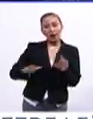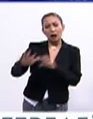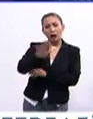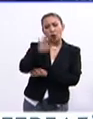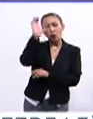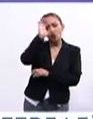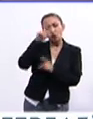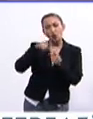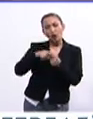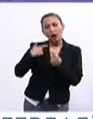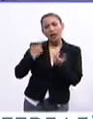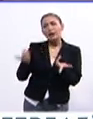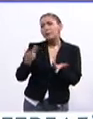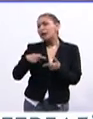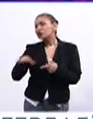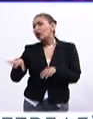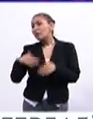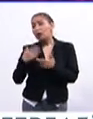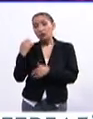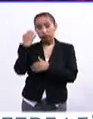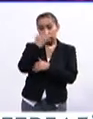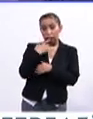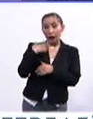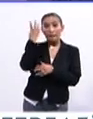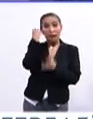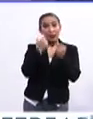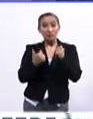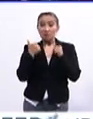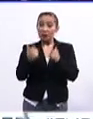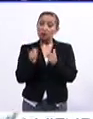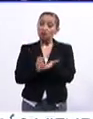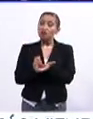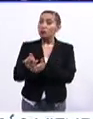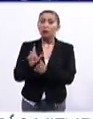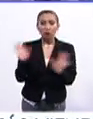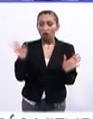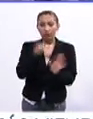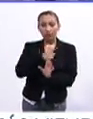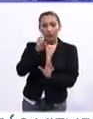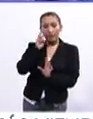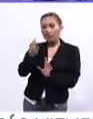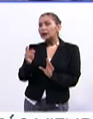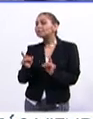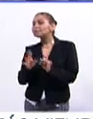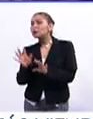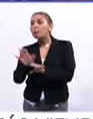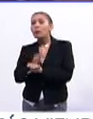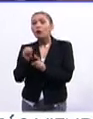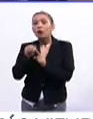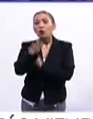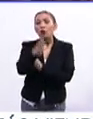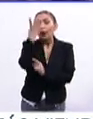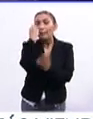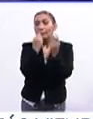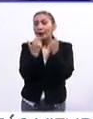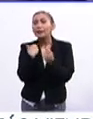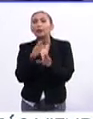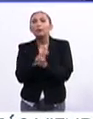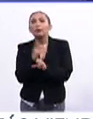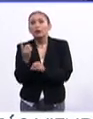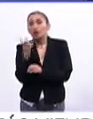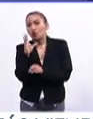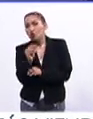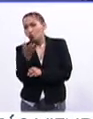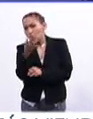socioeconómico y cultural, ya que no se debe juzgar el logro de los aprendizajes sin considerar los factores que influyen en los procesos educativos.